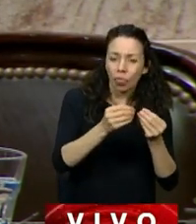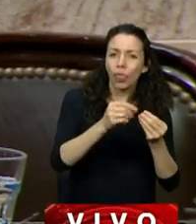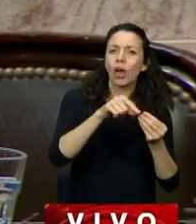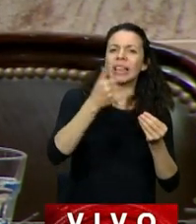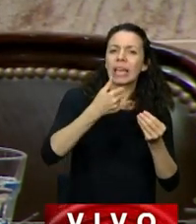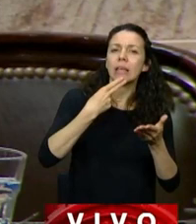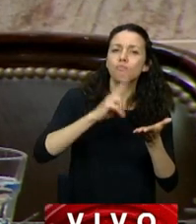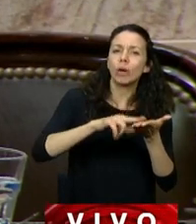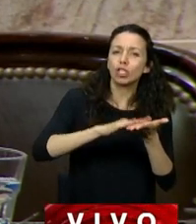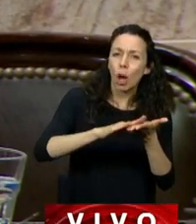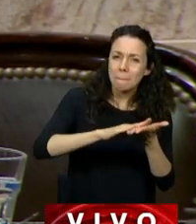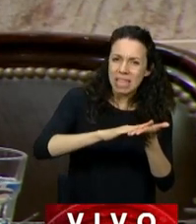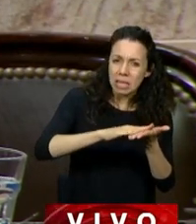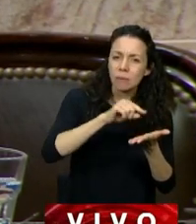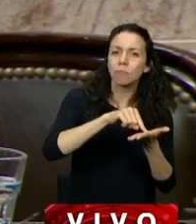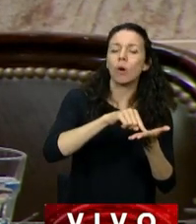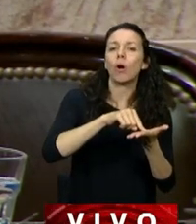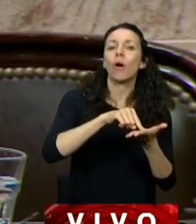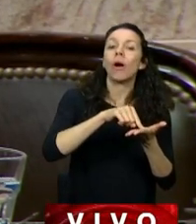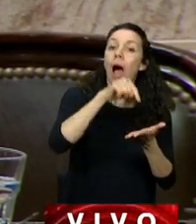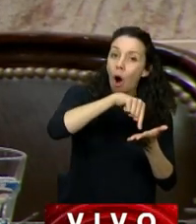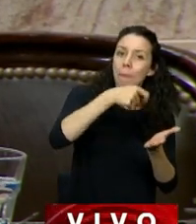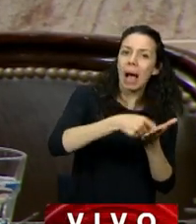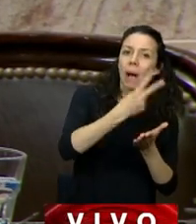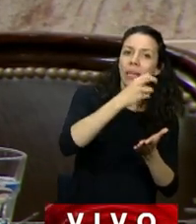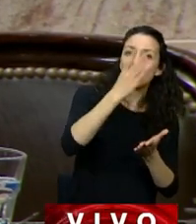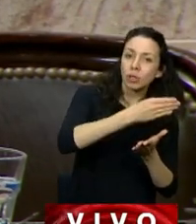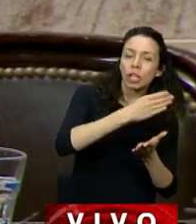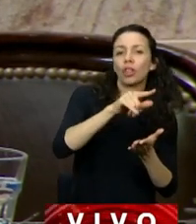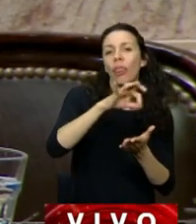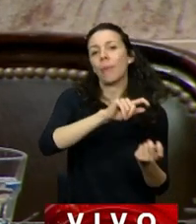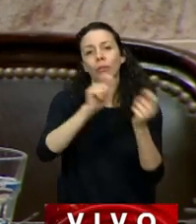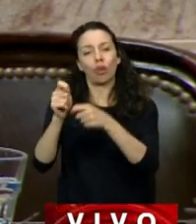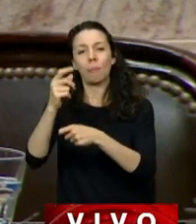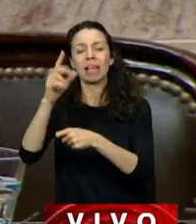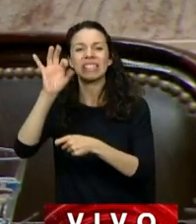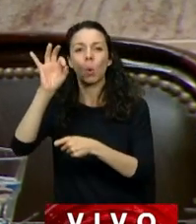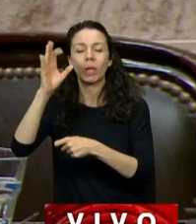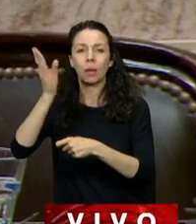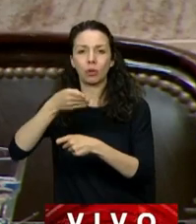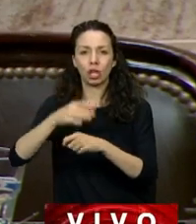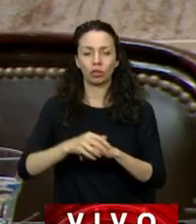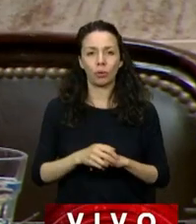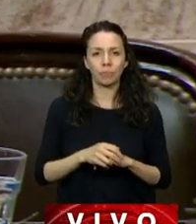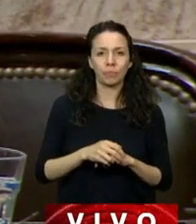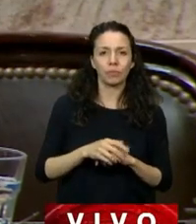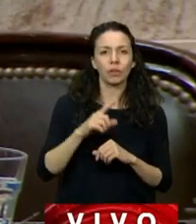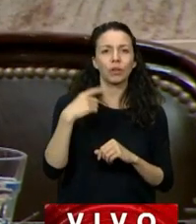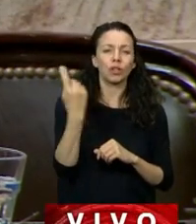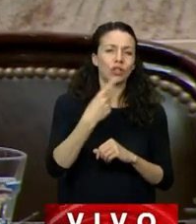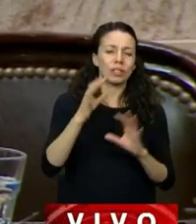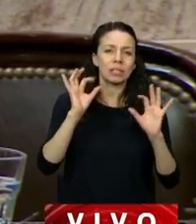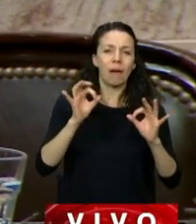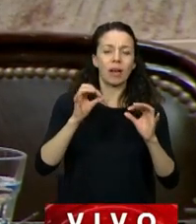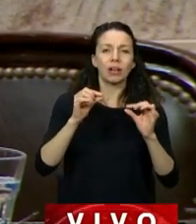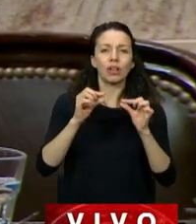interno de 20% vaya a 50 por ciento que los habanos Y abanicos que todos sabemos que lo